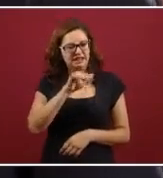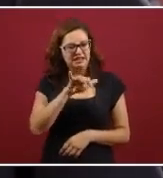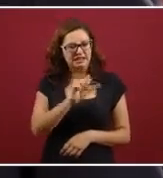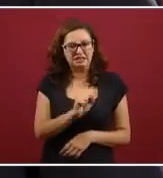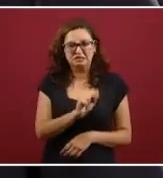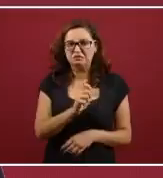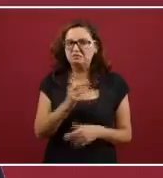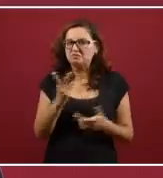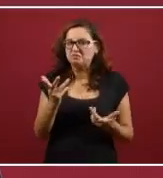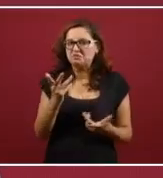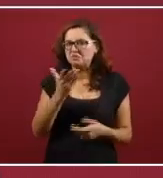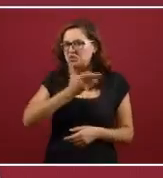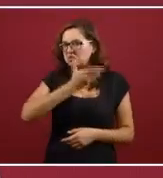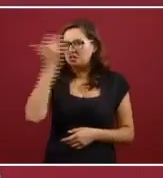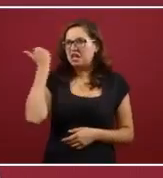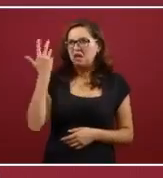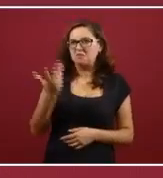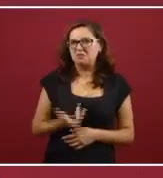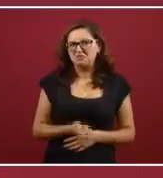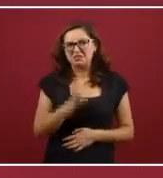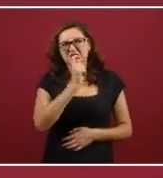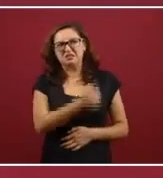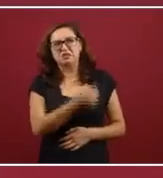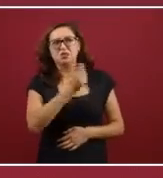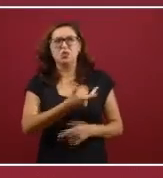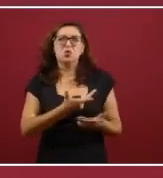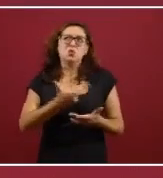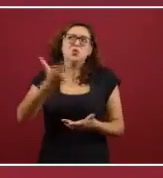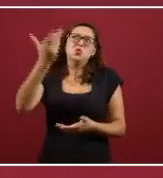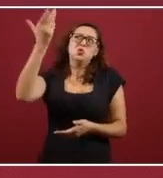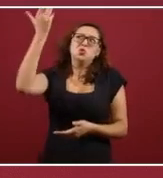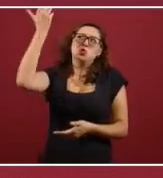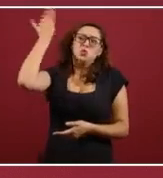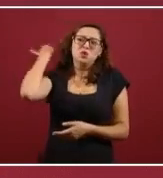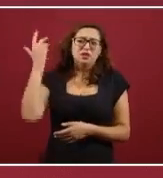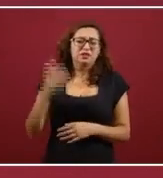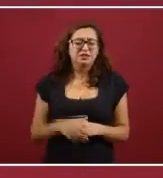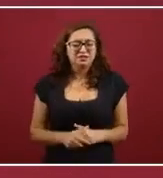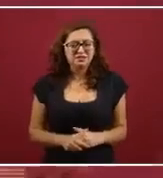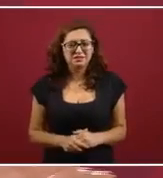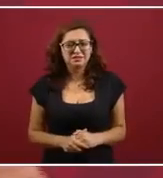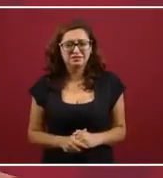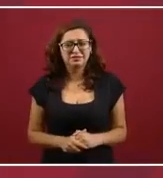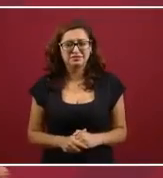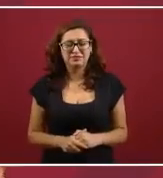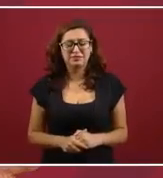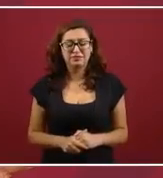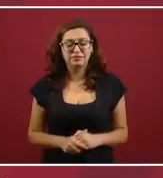Si ya tiene tiempo, pero si no se sabe